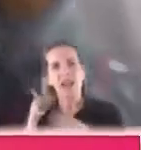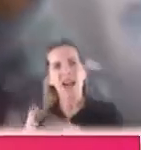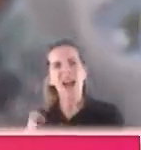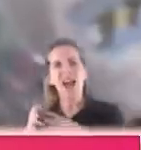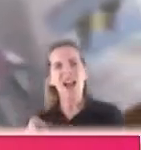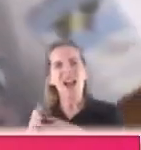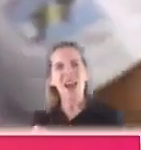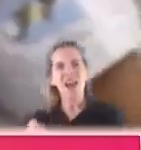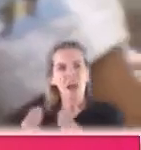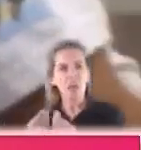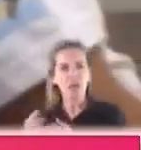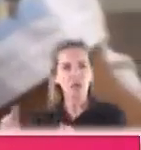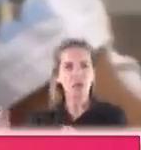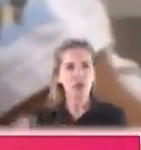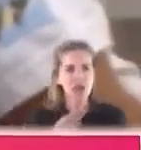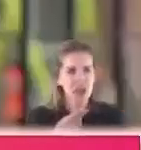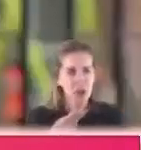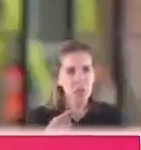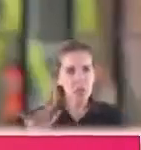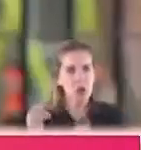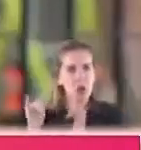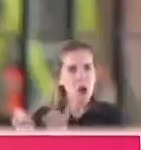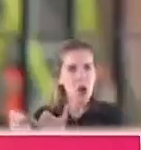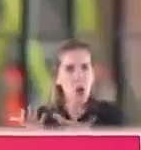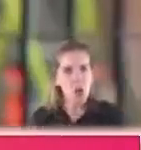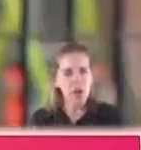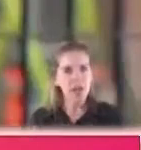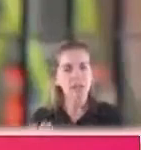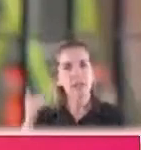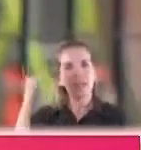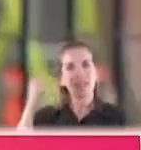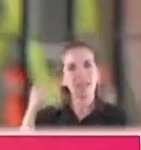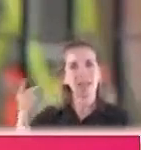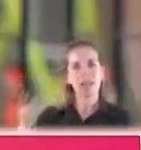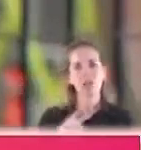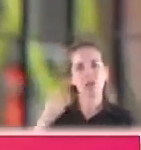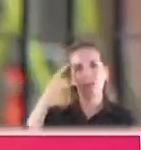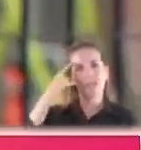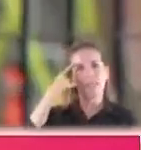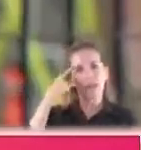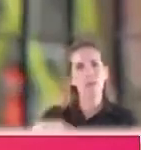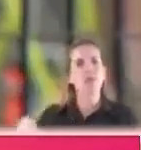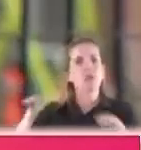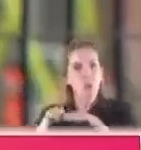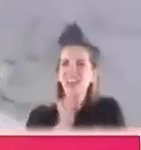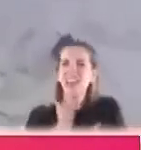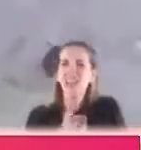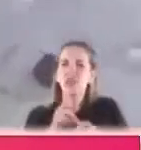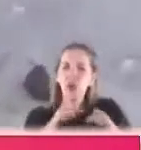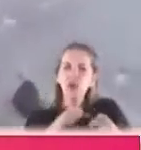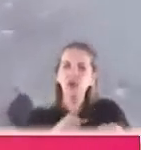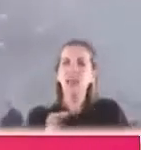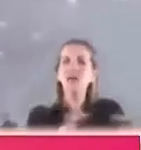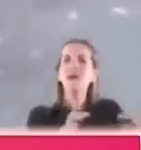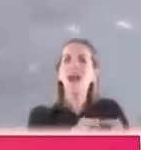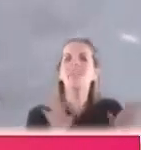la Antártida incluso. Esto no es una cuestión menor porque tiene que ver con la soberanía, como lo dicen ustedes. En momentos en donde se acaba de dar finalización a